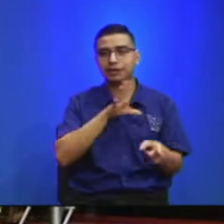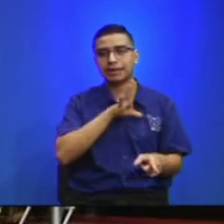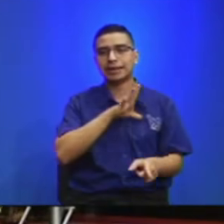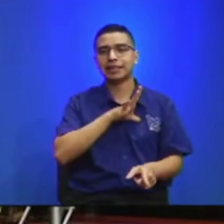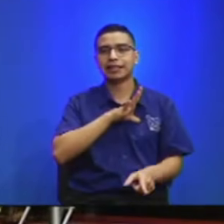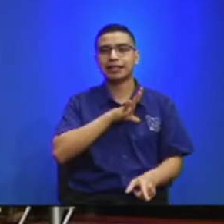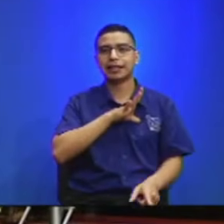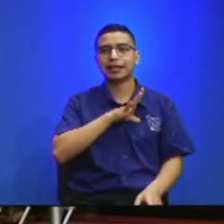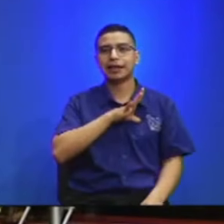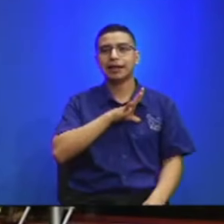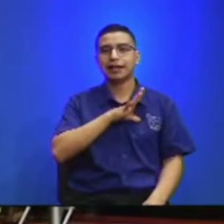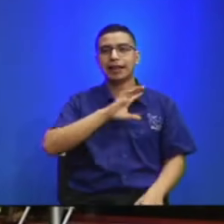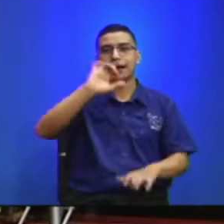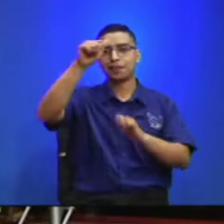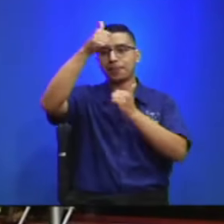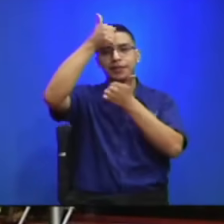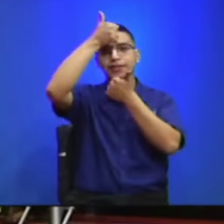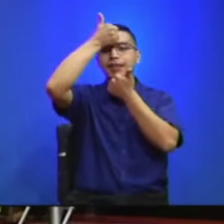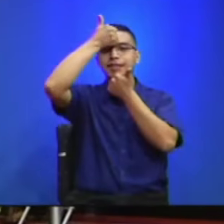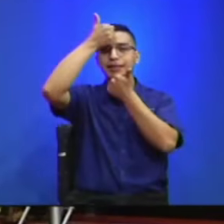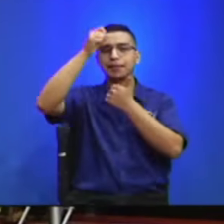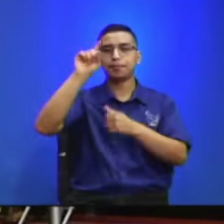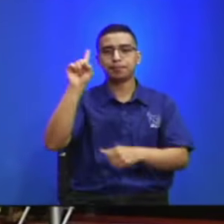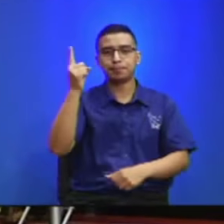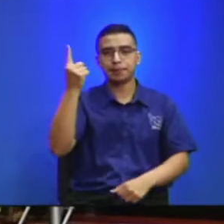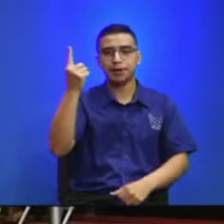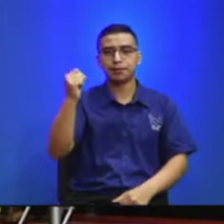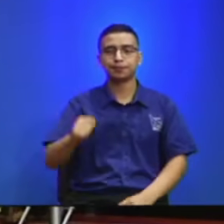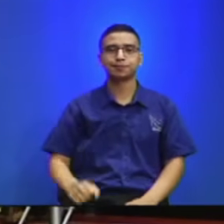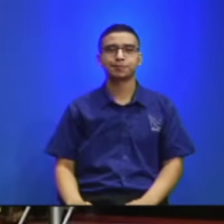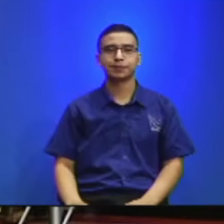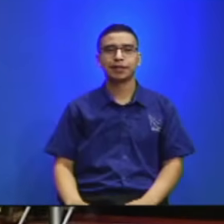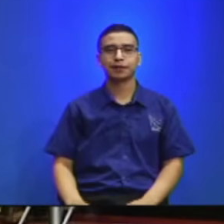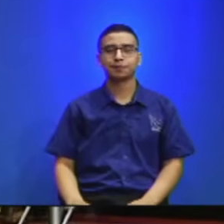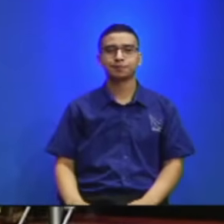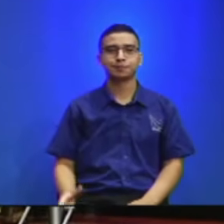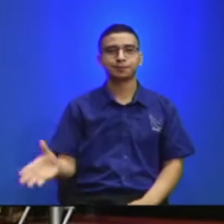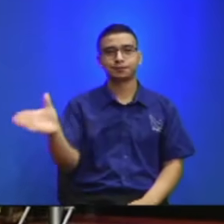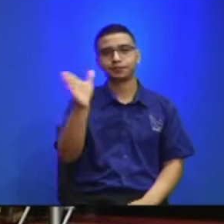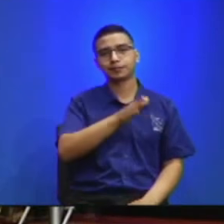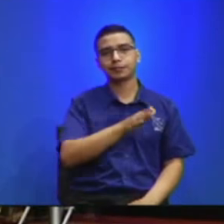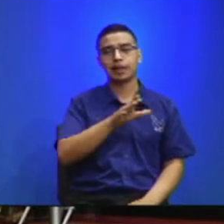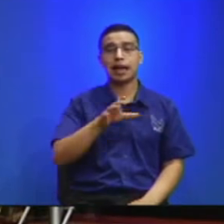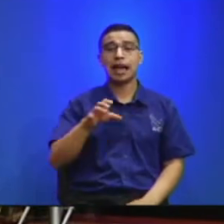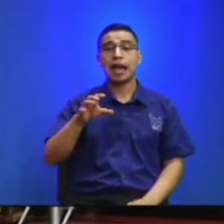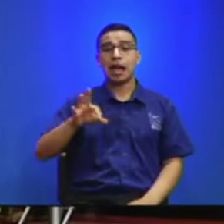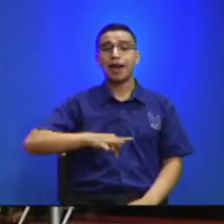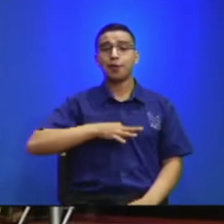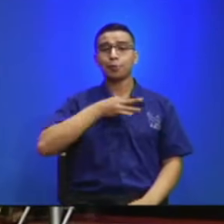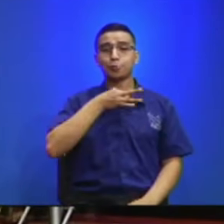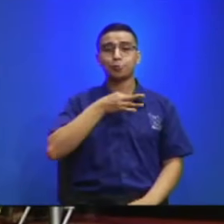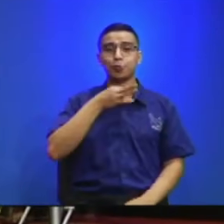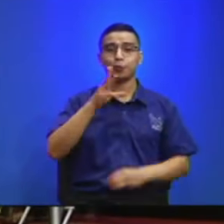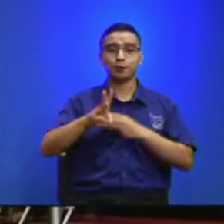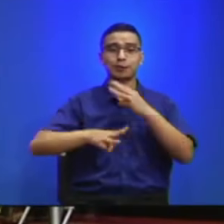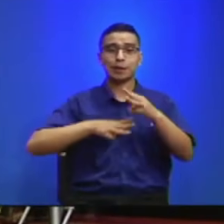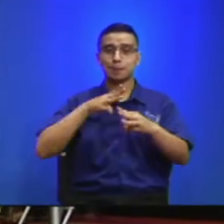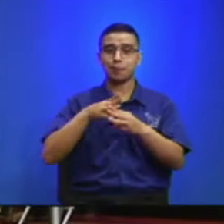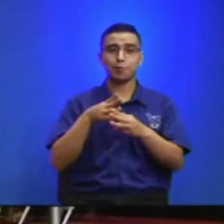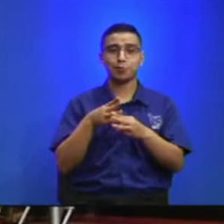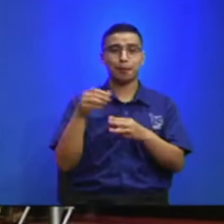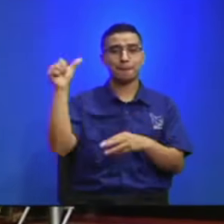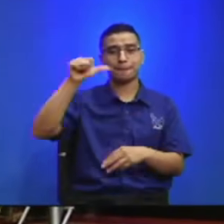una vez salvado convertido pues entonces y que ese orgullo que traemos de allá